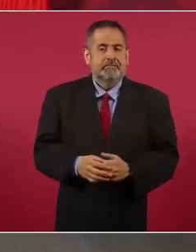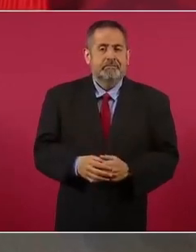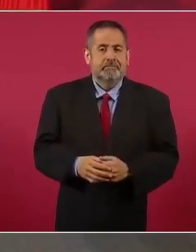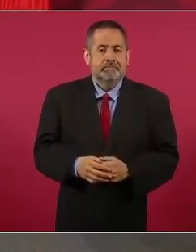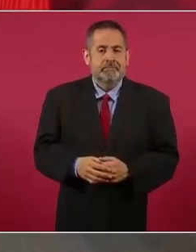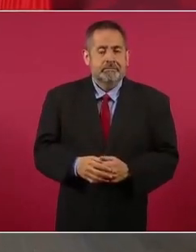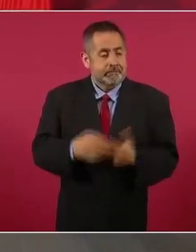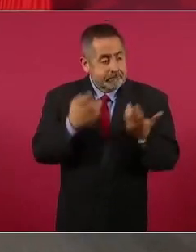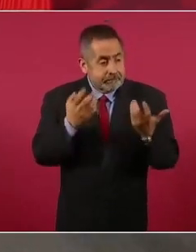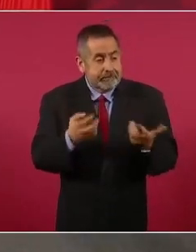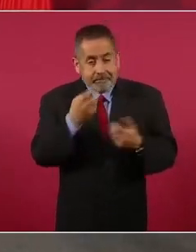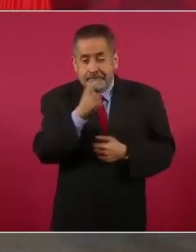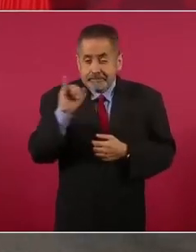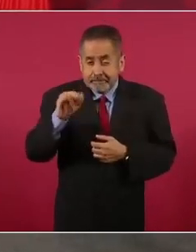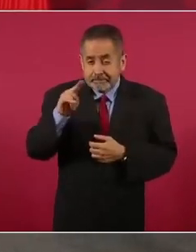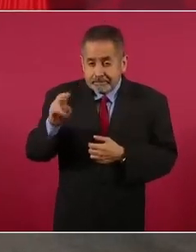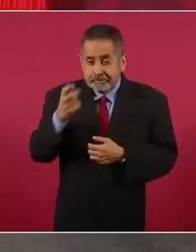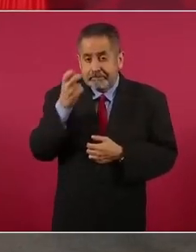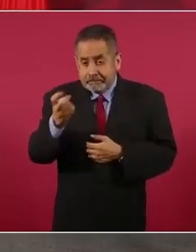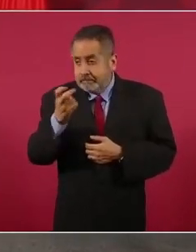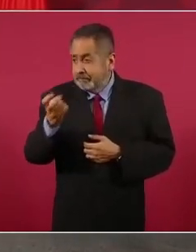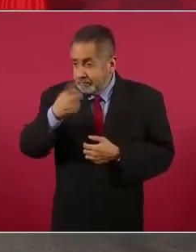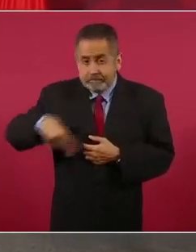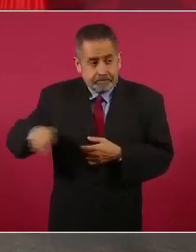¿Ese es el INE que defienden?